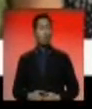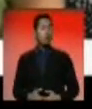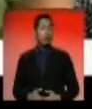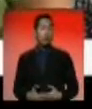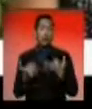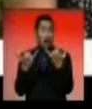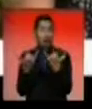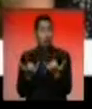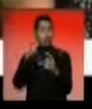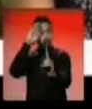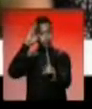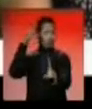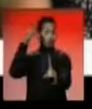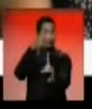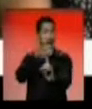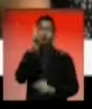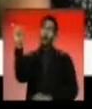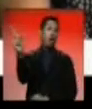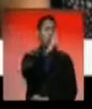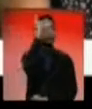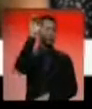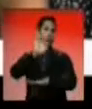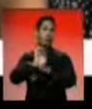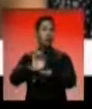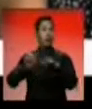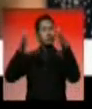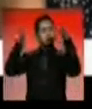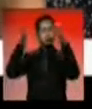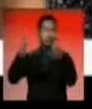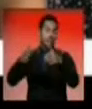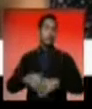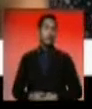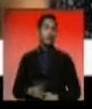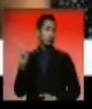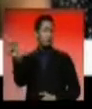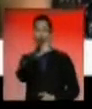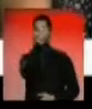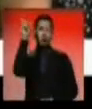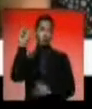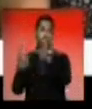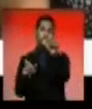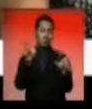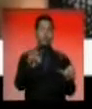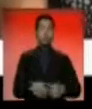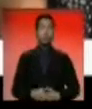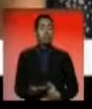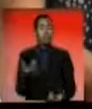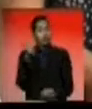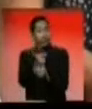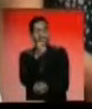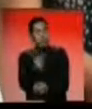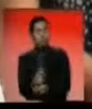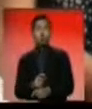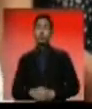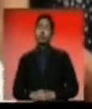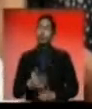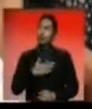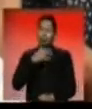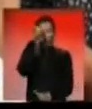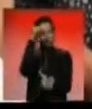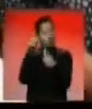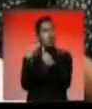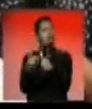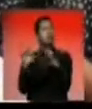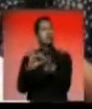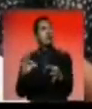la misión es todo el Ecuador. Ahora la misión es absolutamente todo el Ecuador. Es por eso que siempre recuerdo la